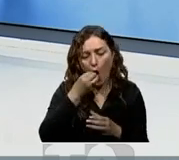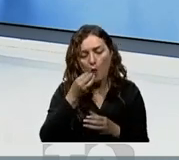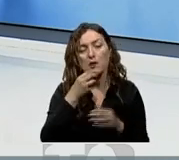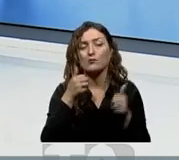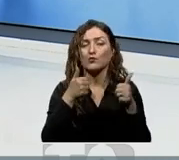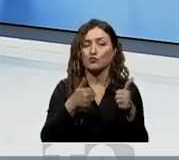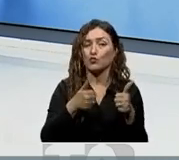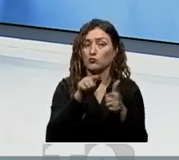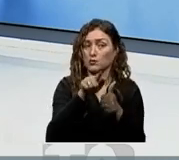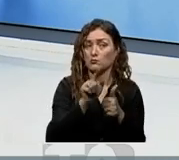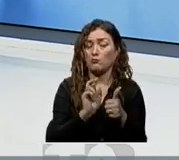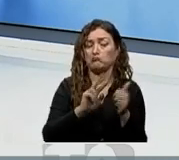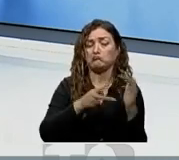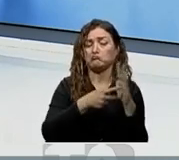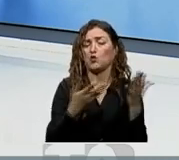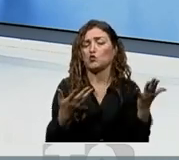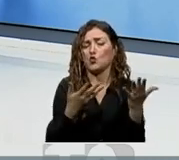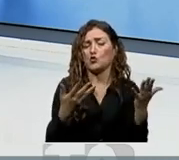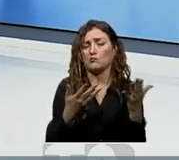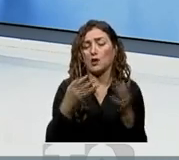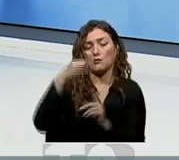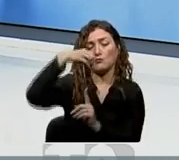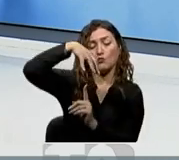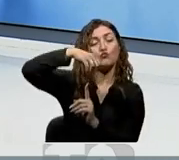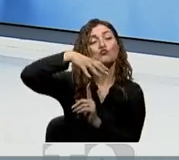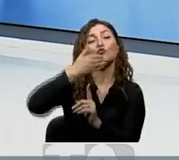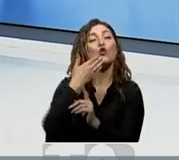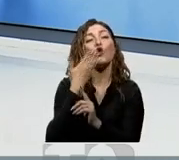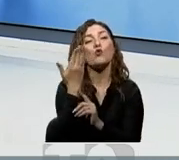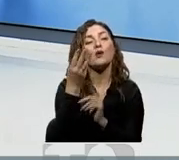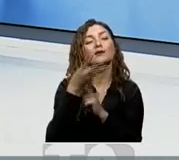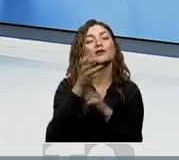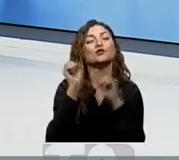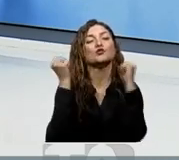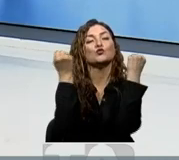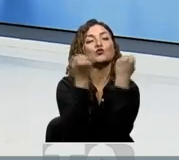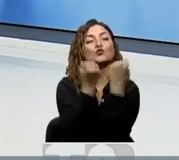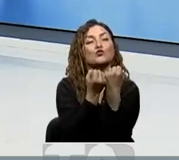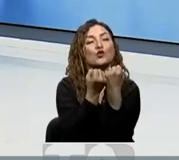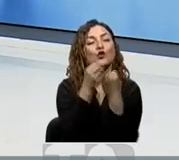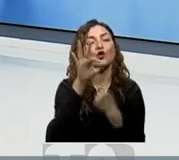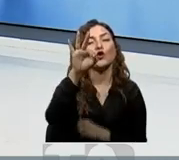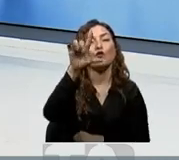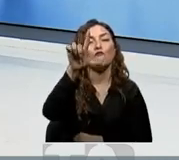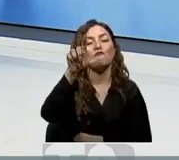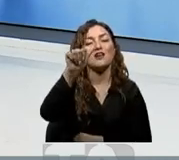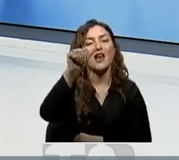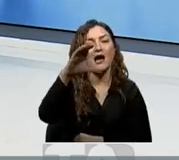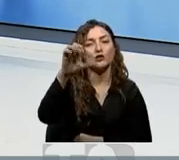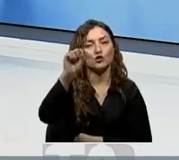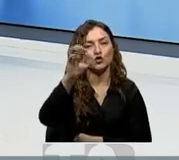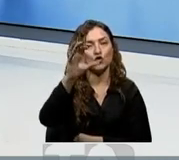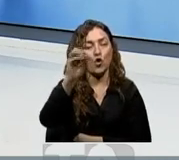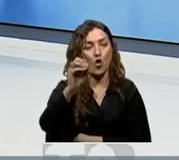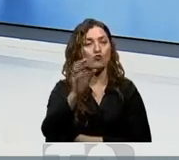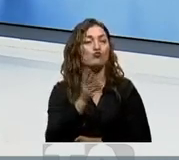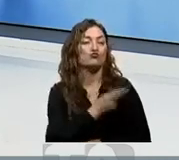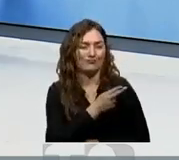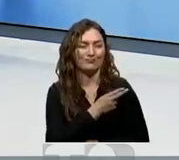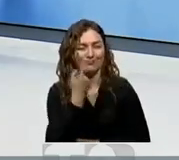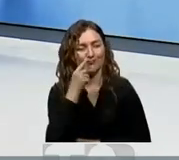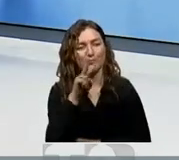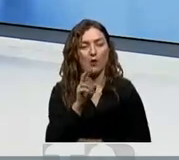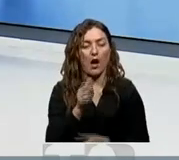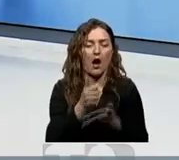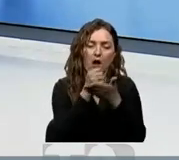alimentación. Usted puede conectarse a la transmisión en vivo a través de redes sociales de la Flaxo. Espero que esta información les ayude a